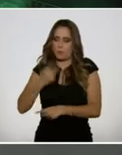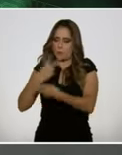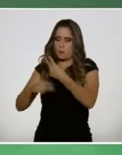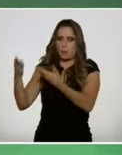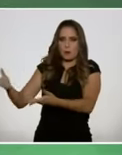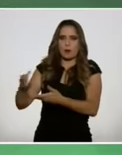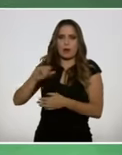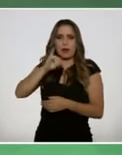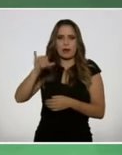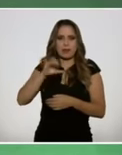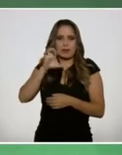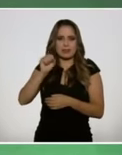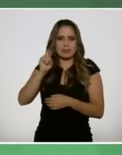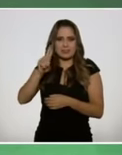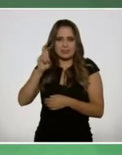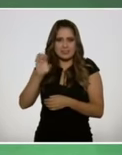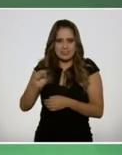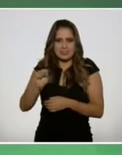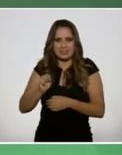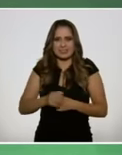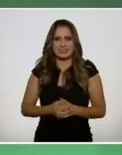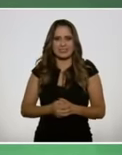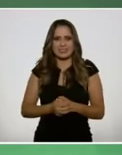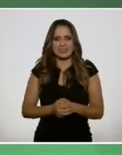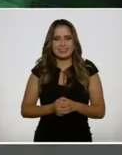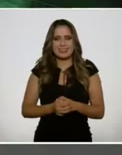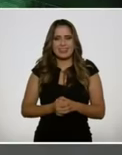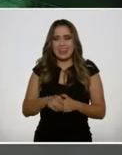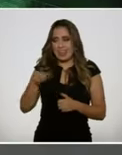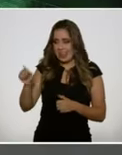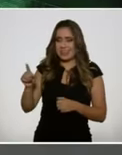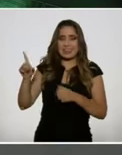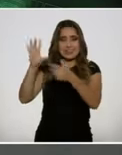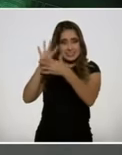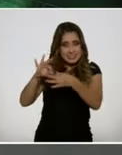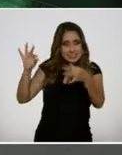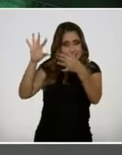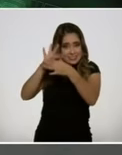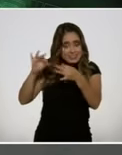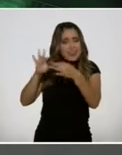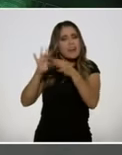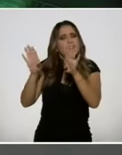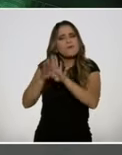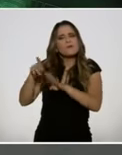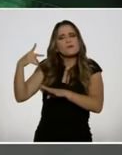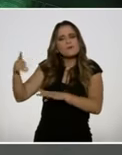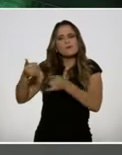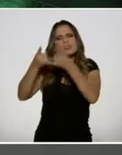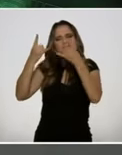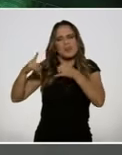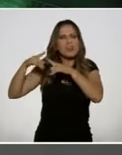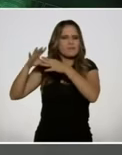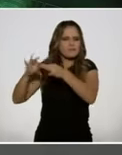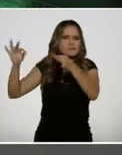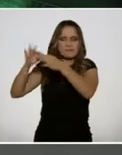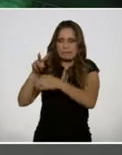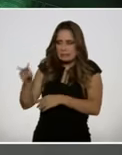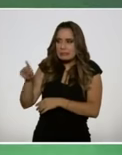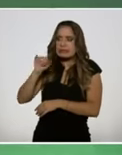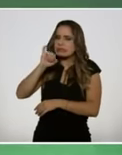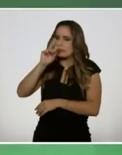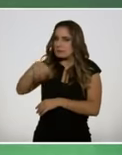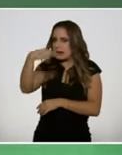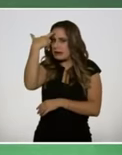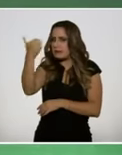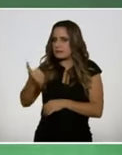José Jesús Ramírez Cuevas, que ya nos comentaban todo el proceso que se dio de manera histórica, y con eso podríamos asegurar que